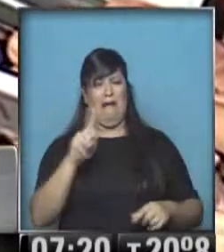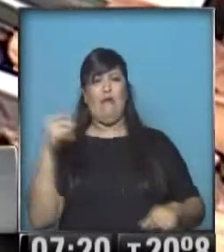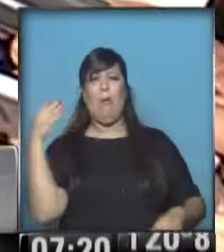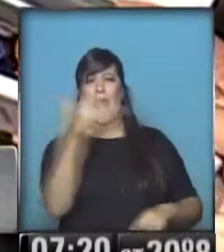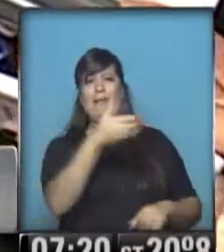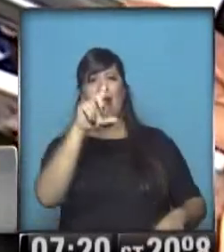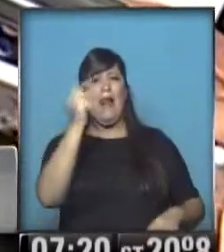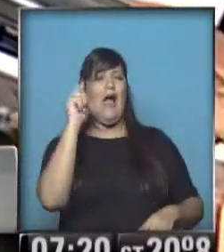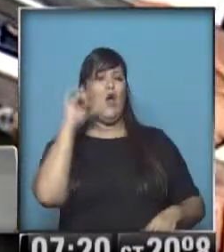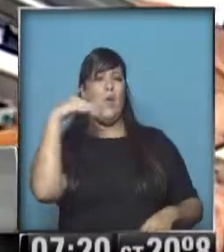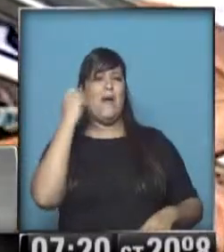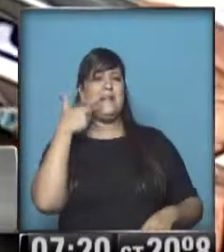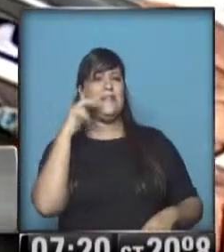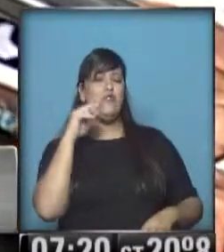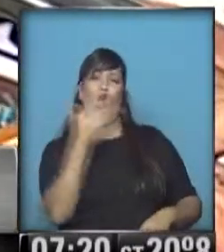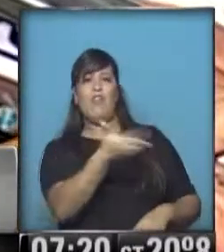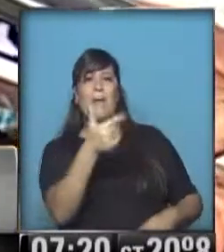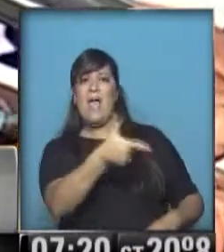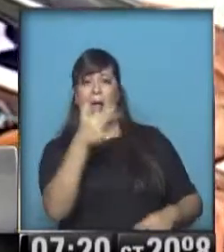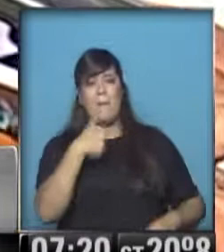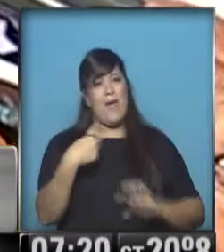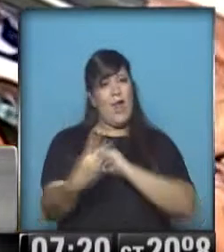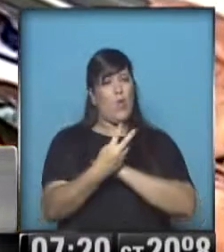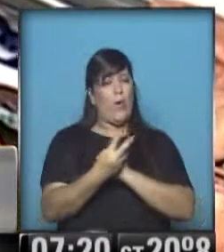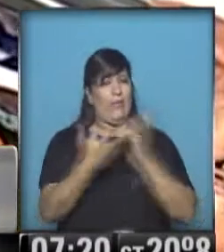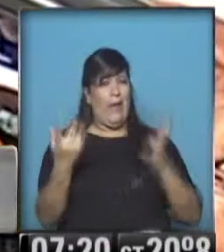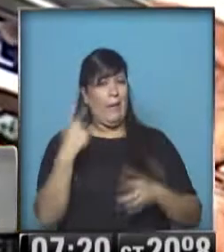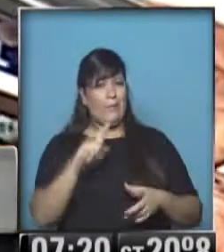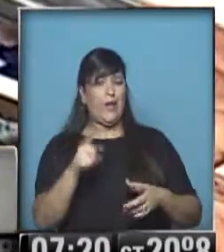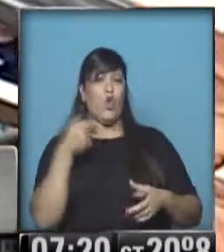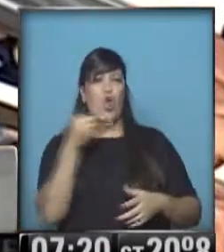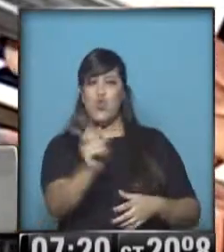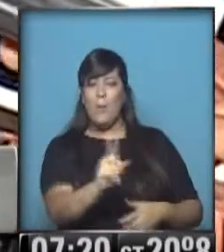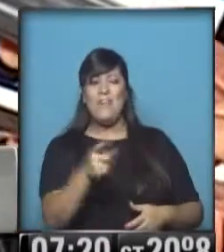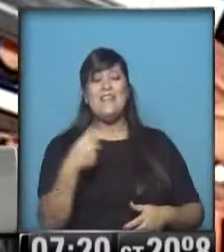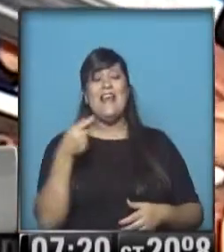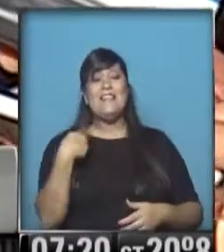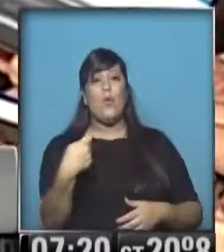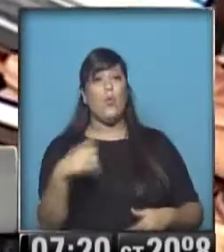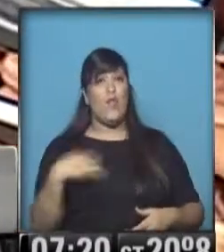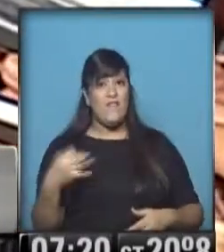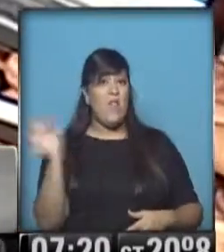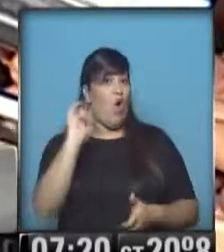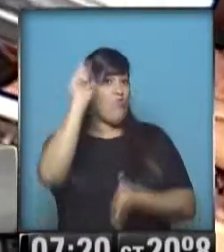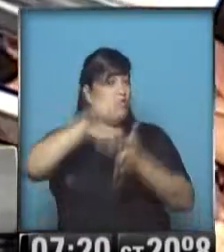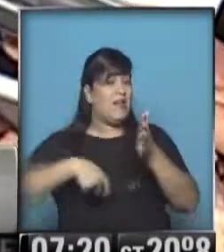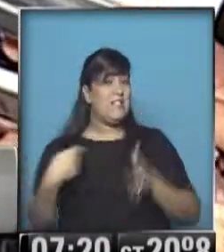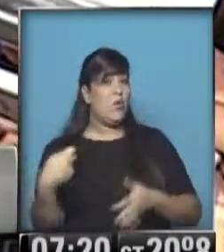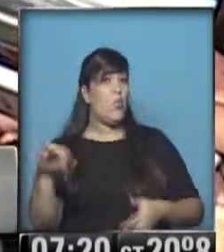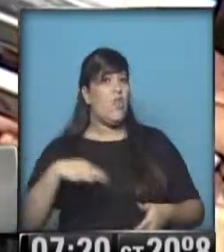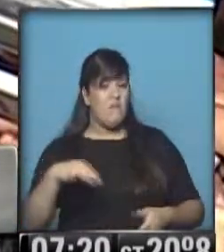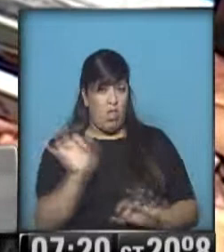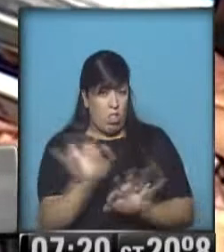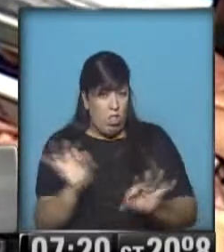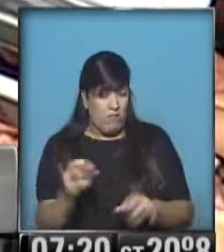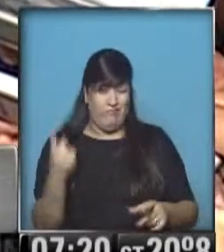dé un arma para protegerse eventualmente, pero no haya pedido un seguro de vida o no haya contratado un seguro de vida. Y lo